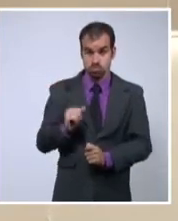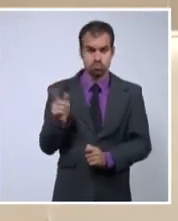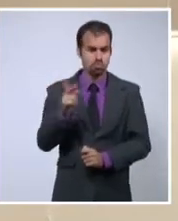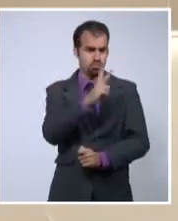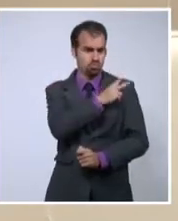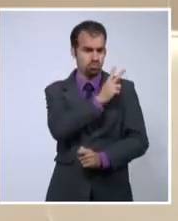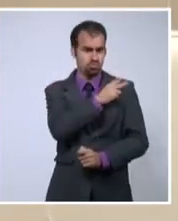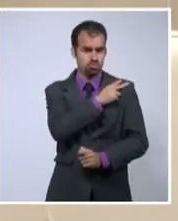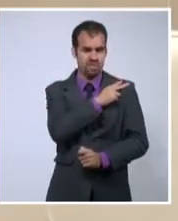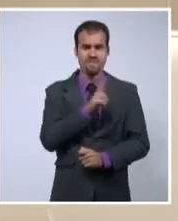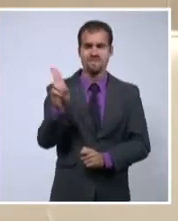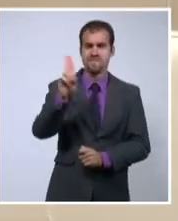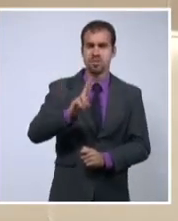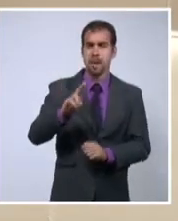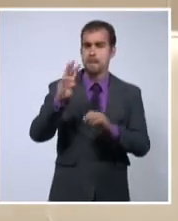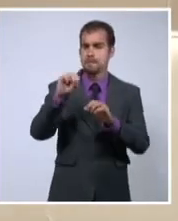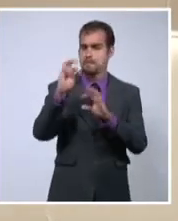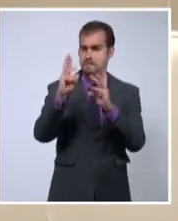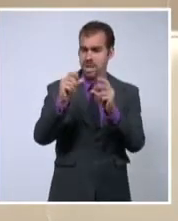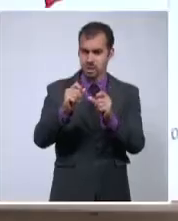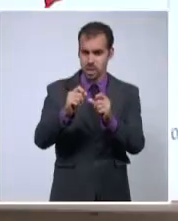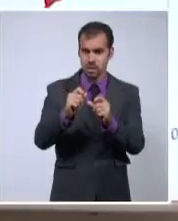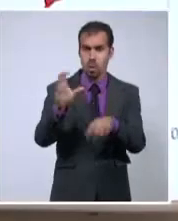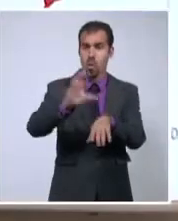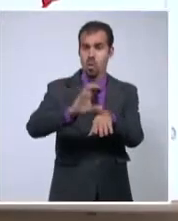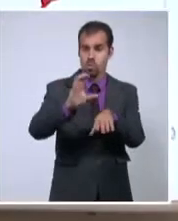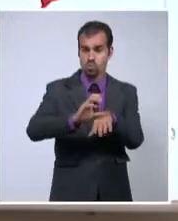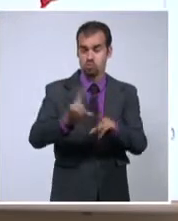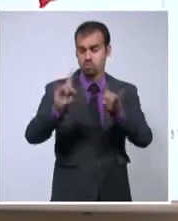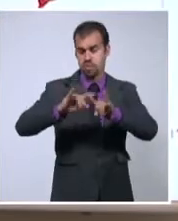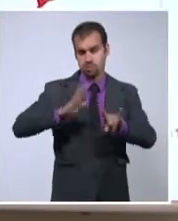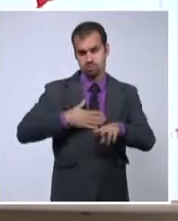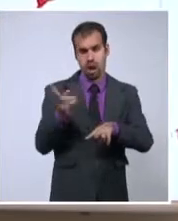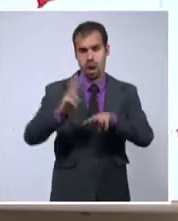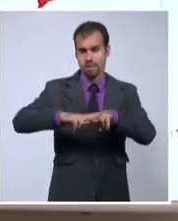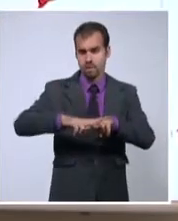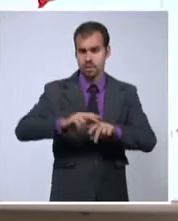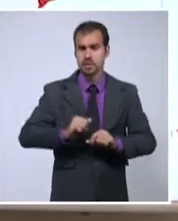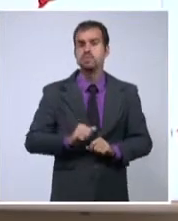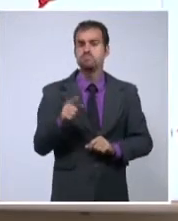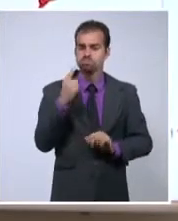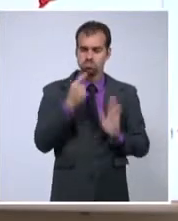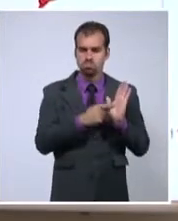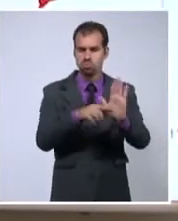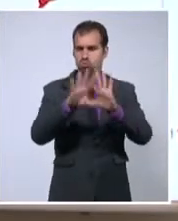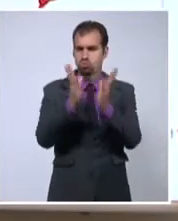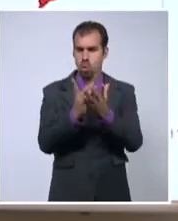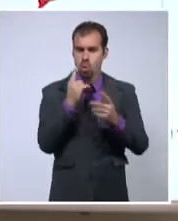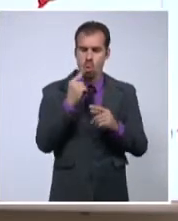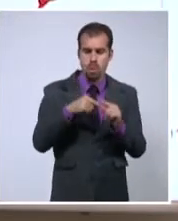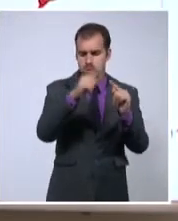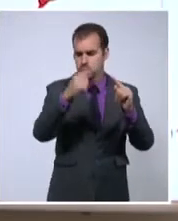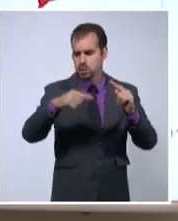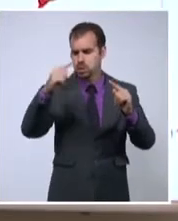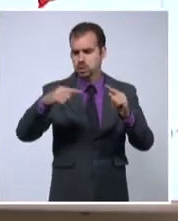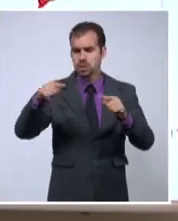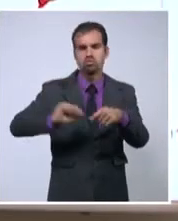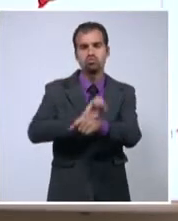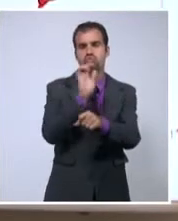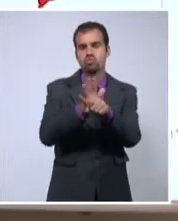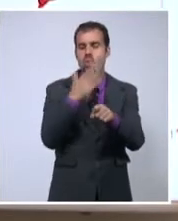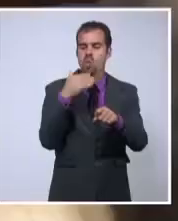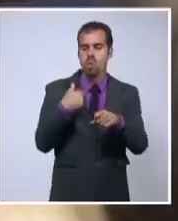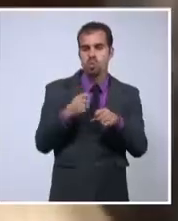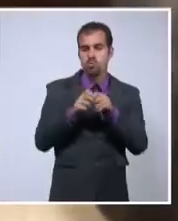Facultad de Matemática y Computación de la Universidad de La Habana, presentó los modelos de pronósticos de la COVID-19 en Cuba, virus que ha vuelto a